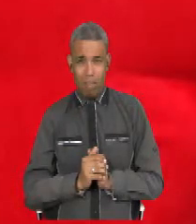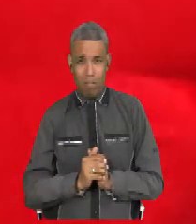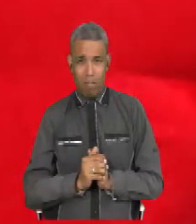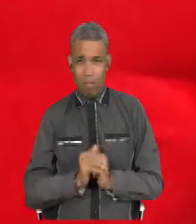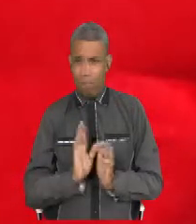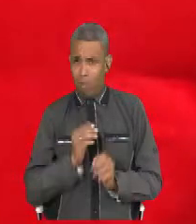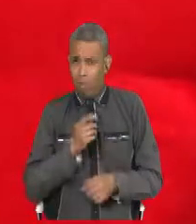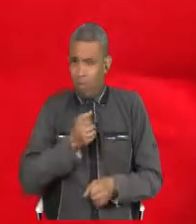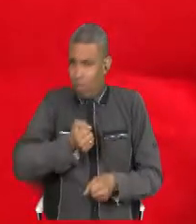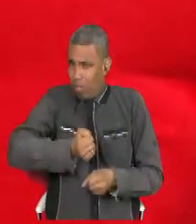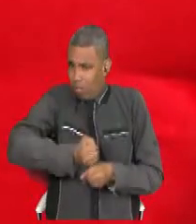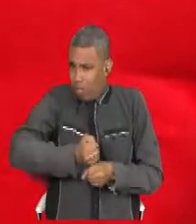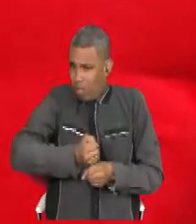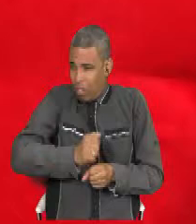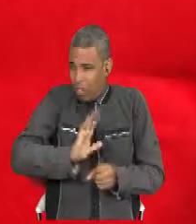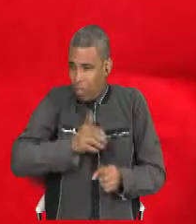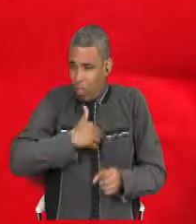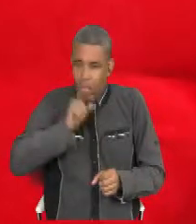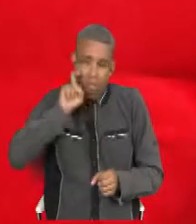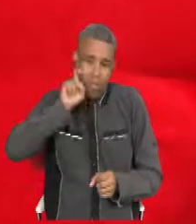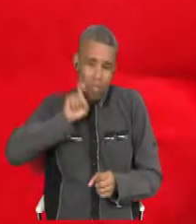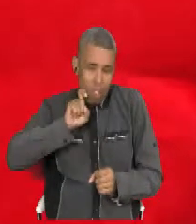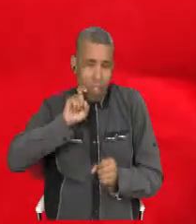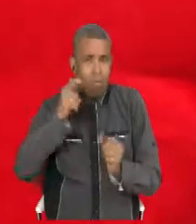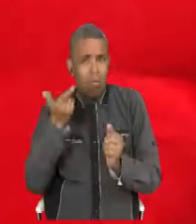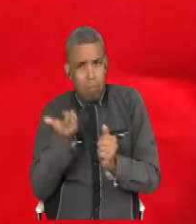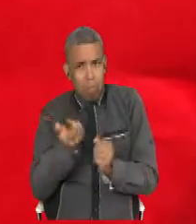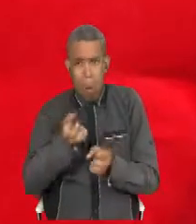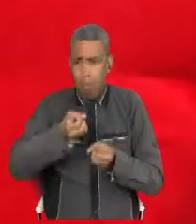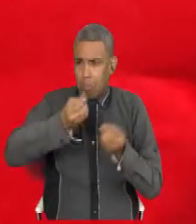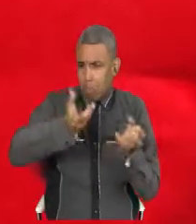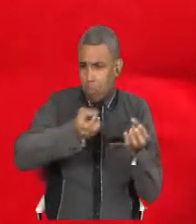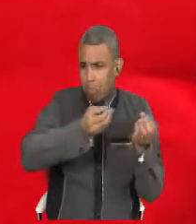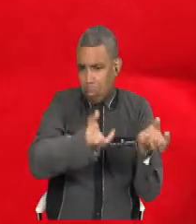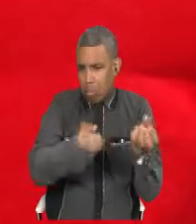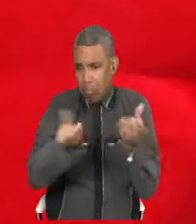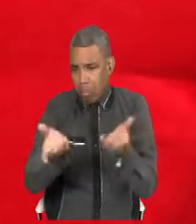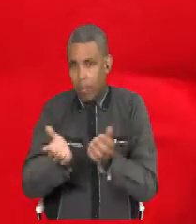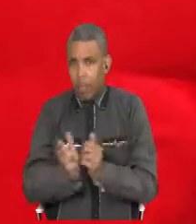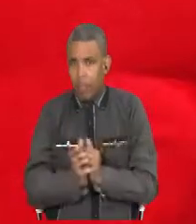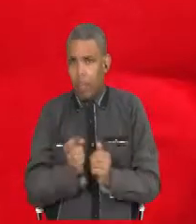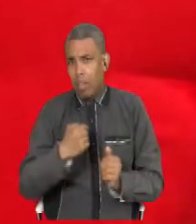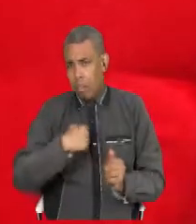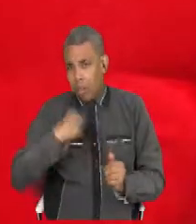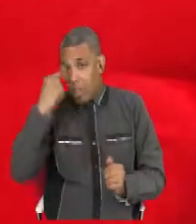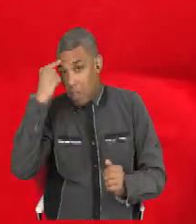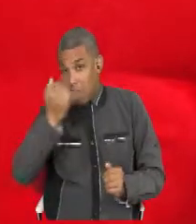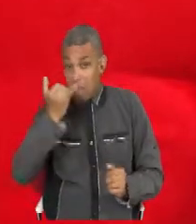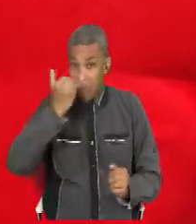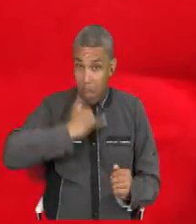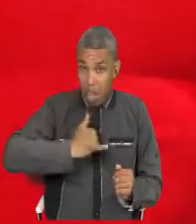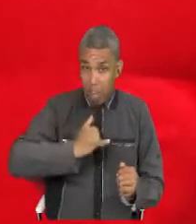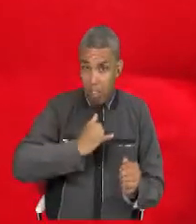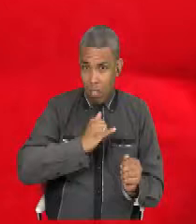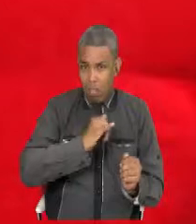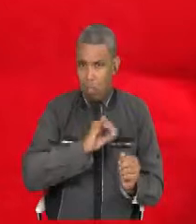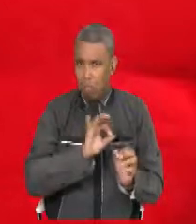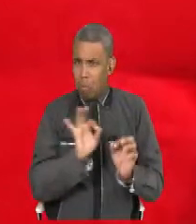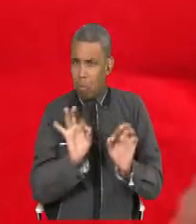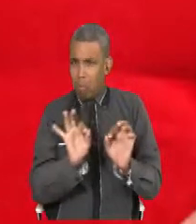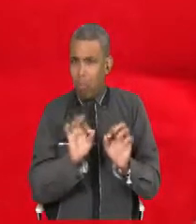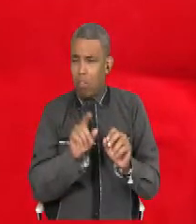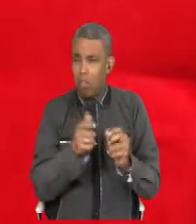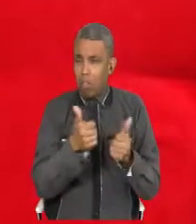por ningún mal para nadie, al contrario, pienso que hago mucho bien en Barranca Bermeja con estas cosas. Hay muchos clientes que por el fanpage, por